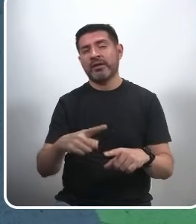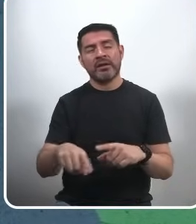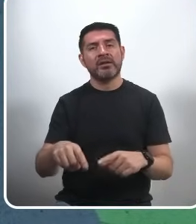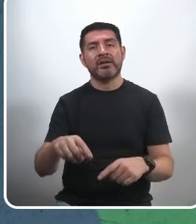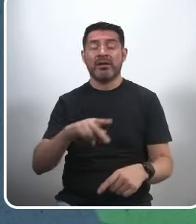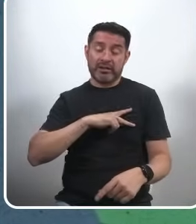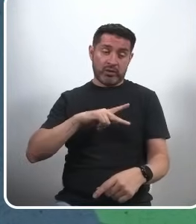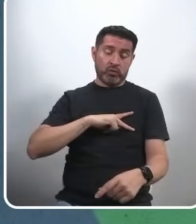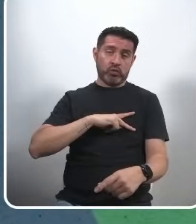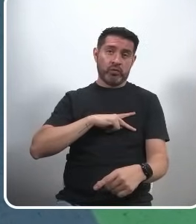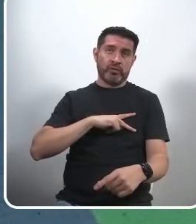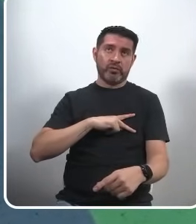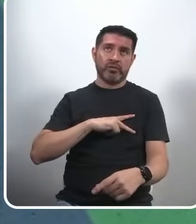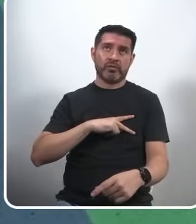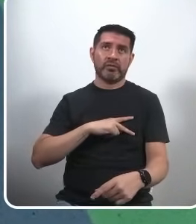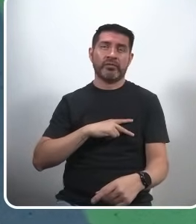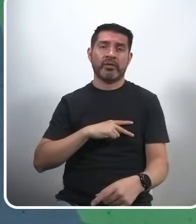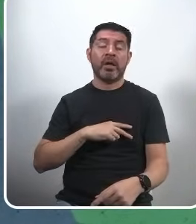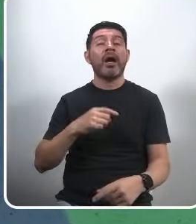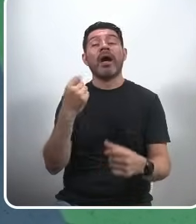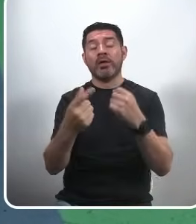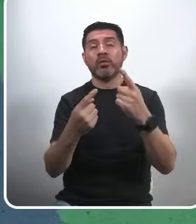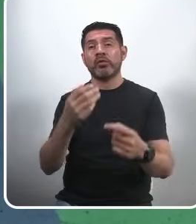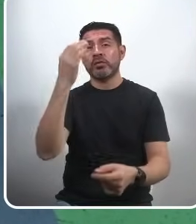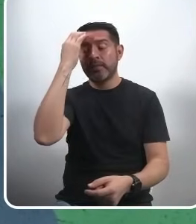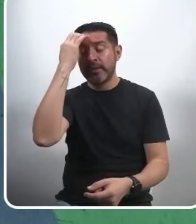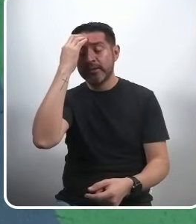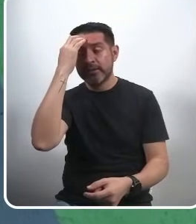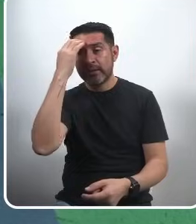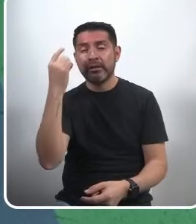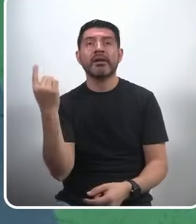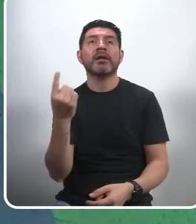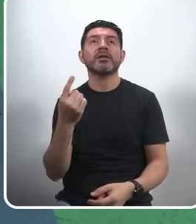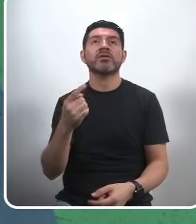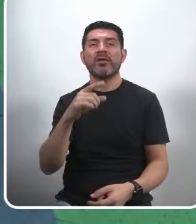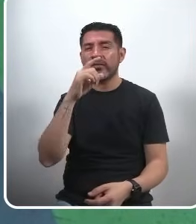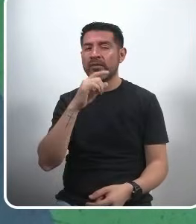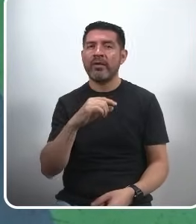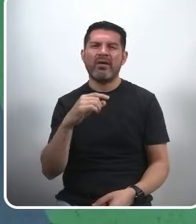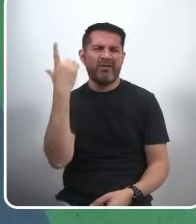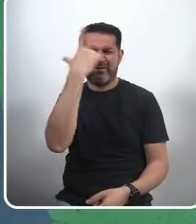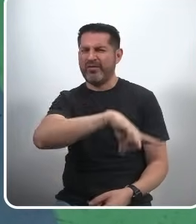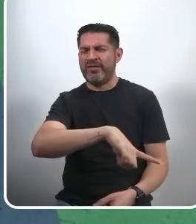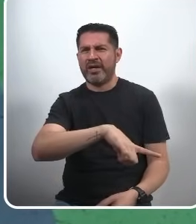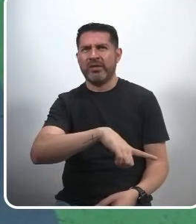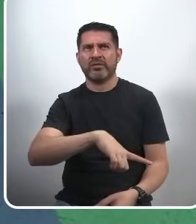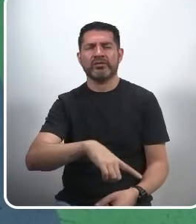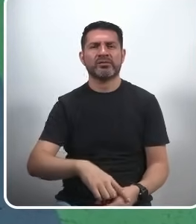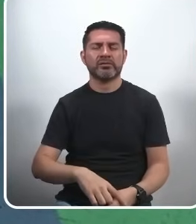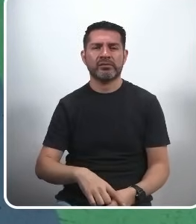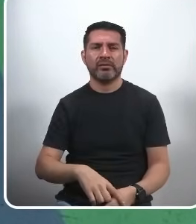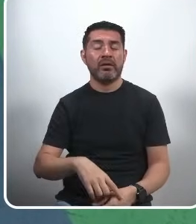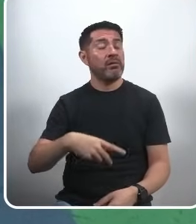Es una creencia falsa. Escuche, no hay gente fea porque Dios no hace nada feo.